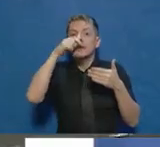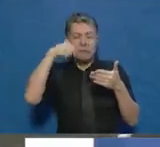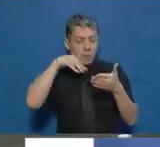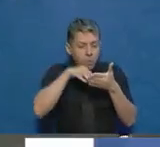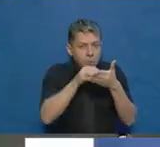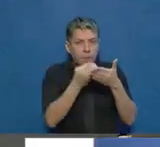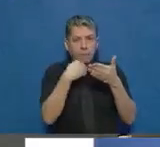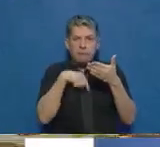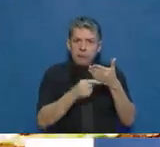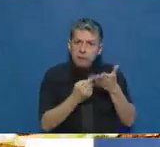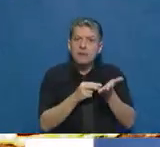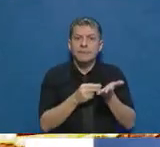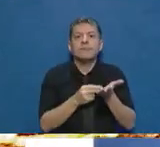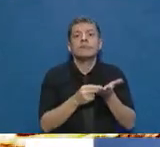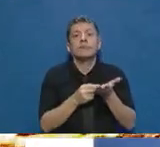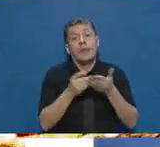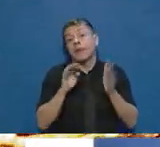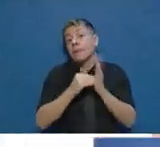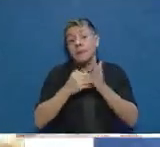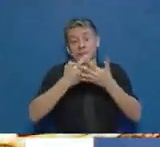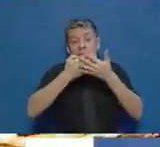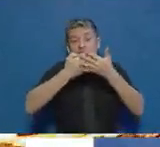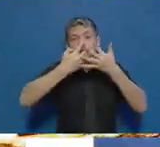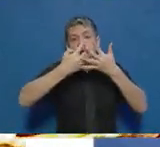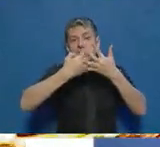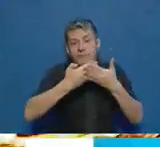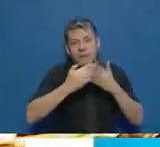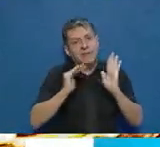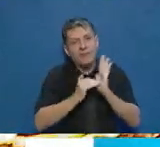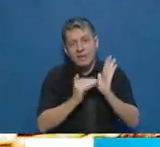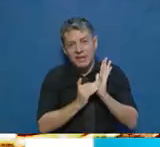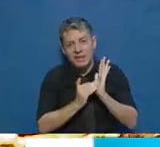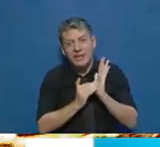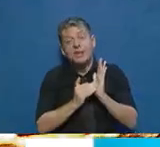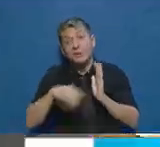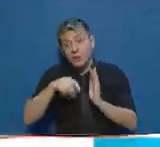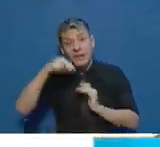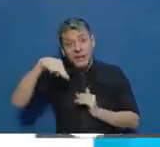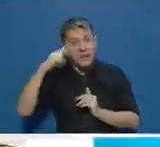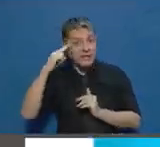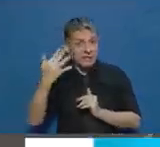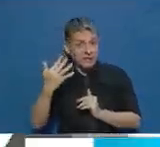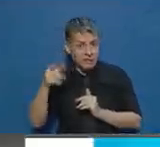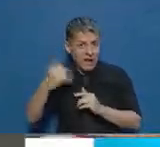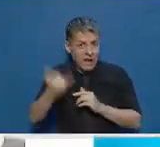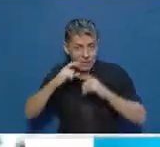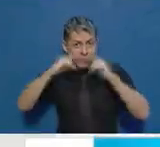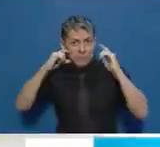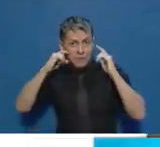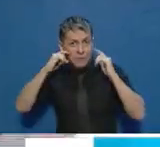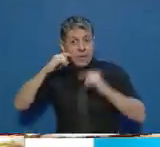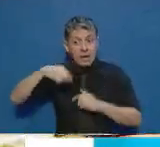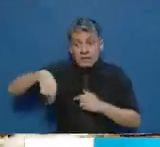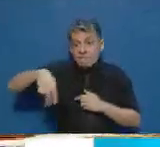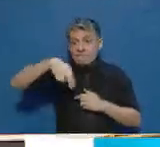carbono. Nosotros en el consultorio usamos barbijo N95 y la sensación de asfixia y subir una escalera con un barbijo